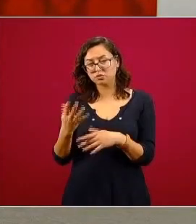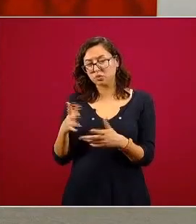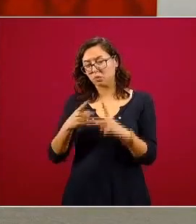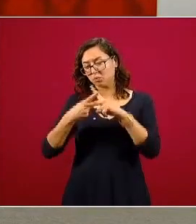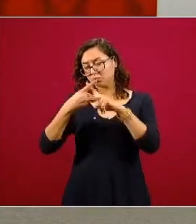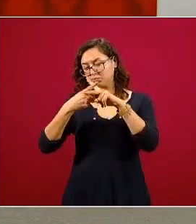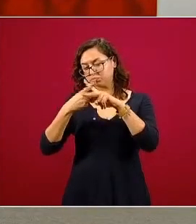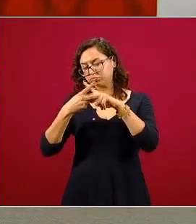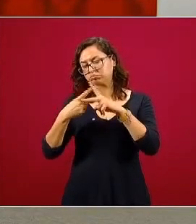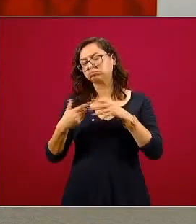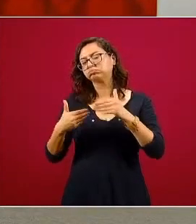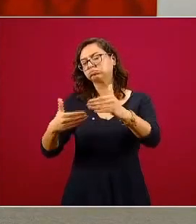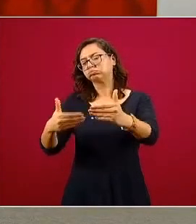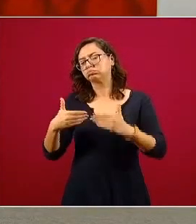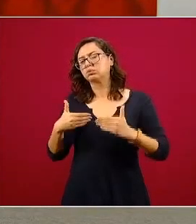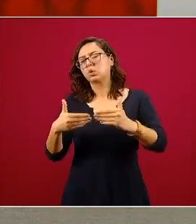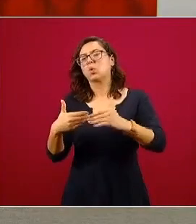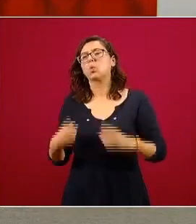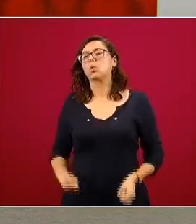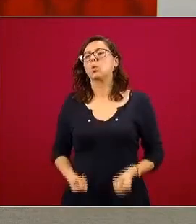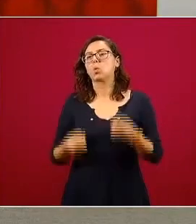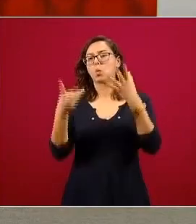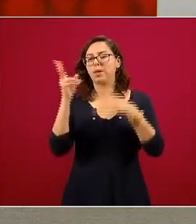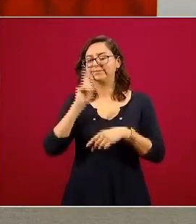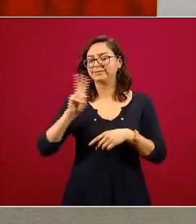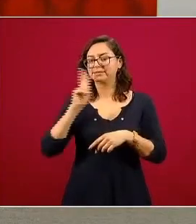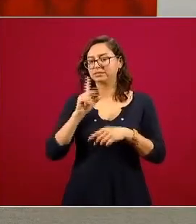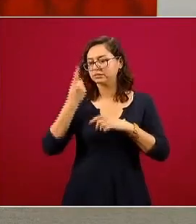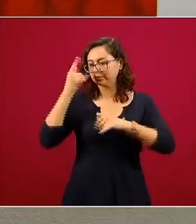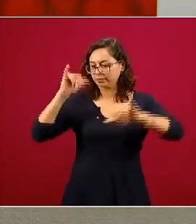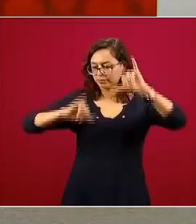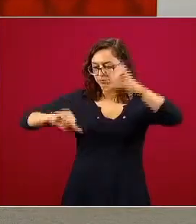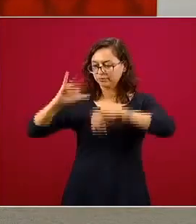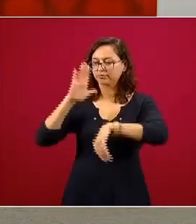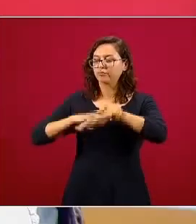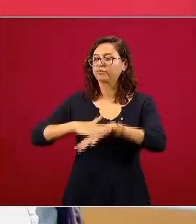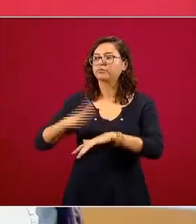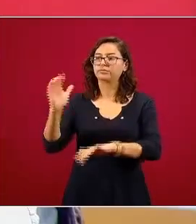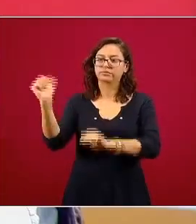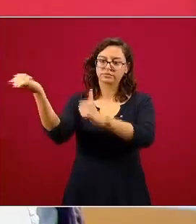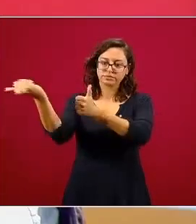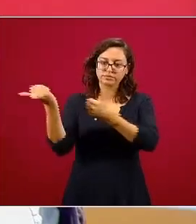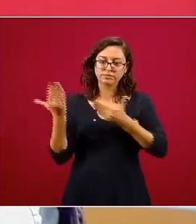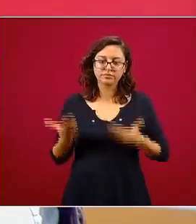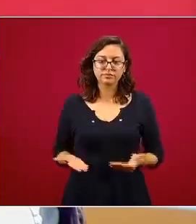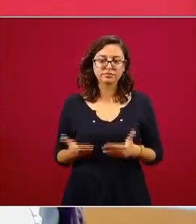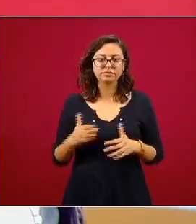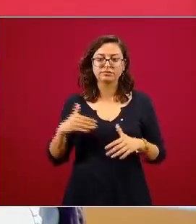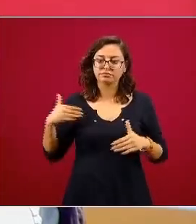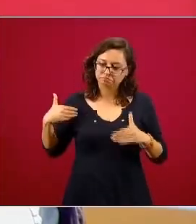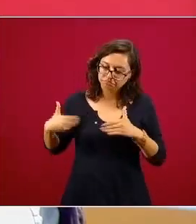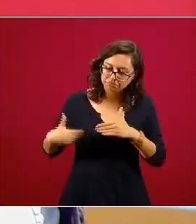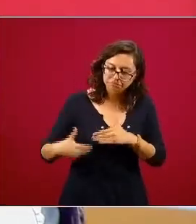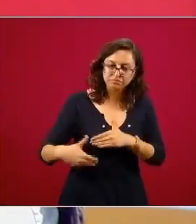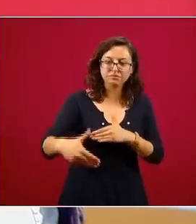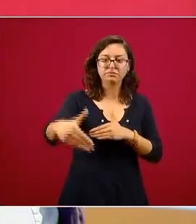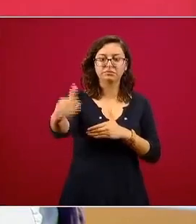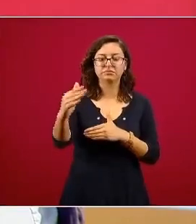un estudio para saber cuántas pruebas íbamos a necesitar aproximadamente de aquí hasta que termine toda esta